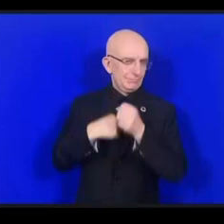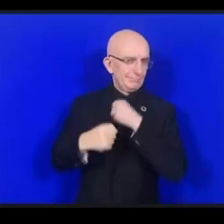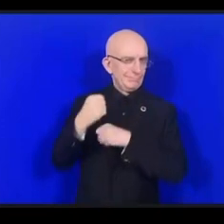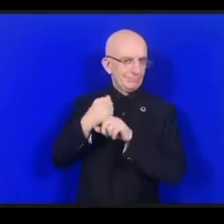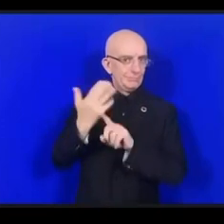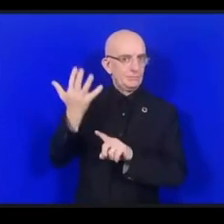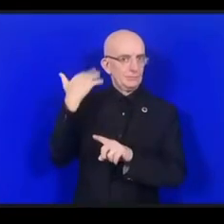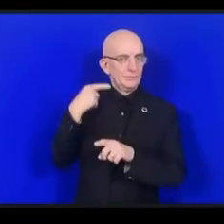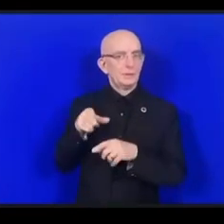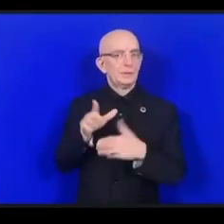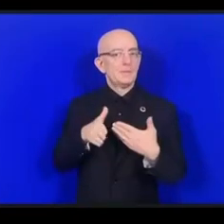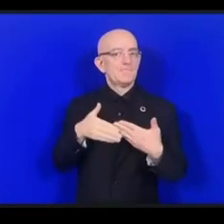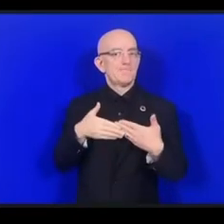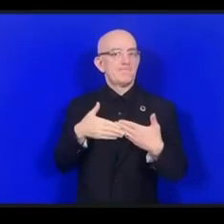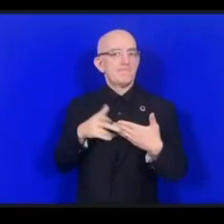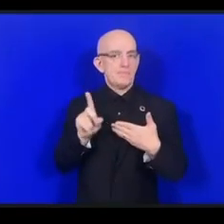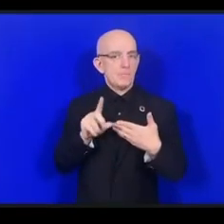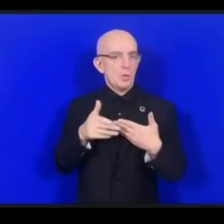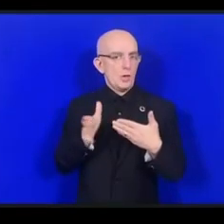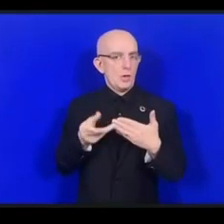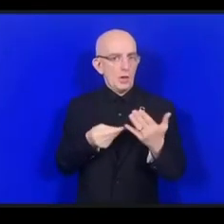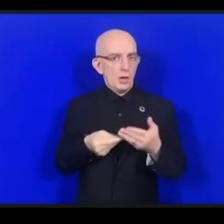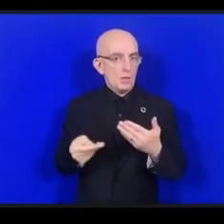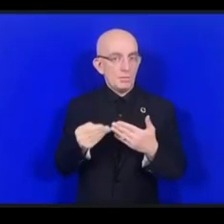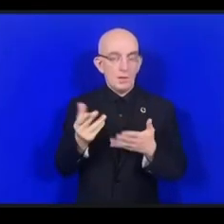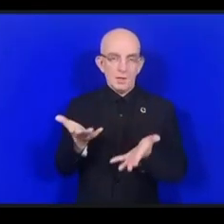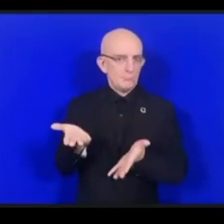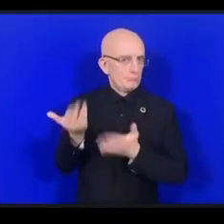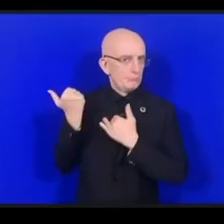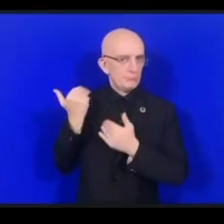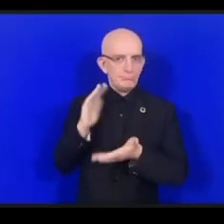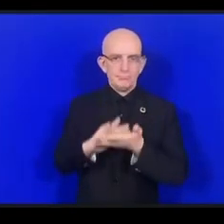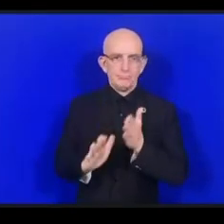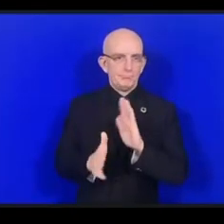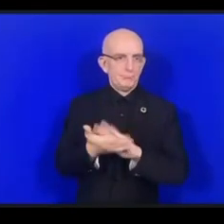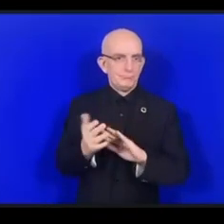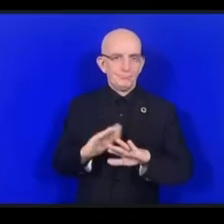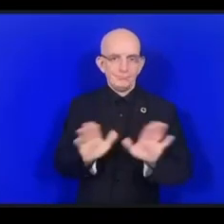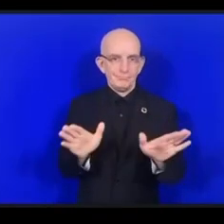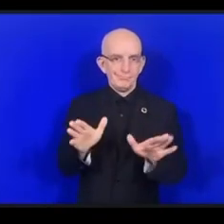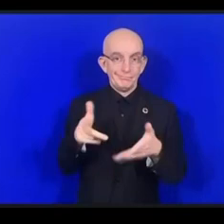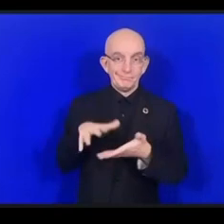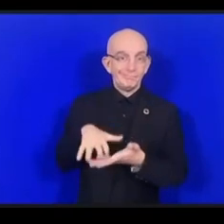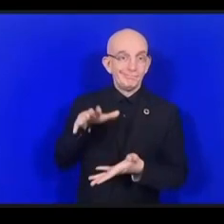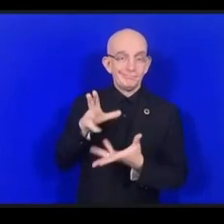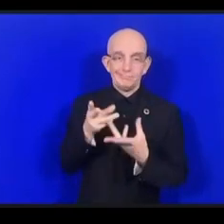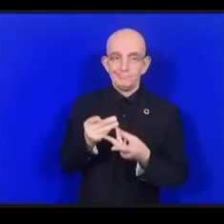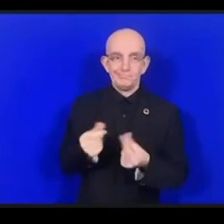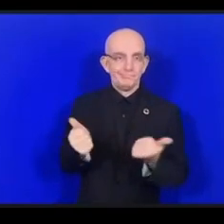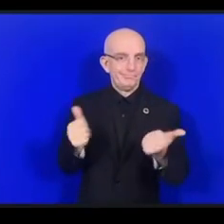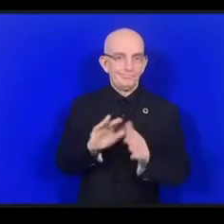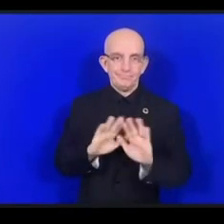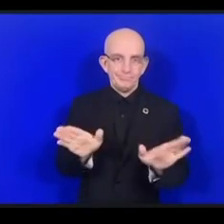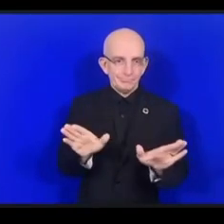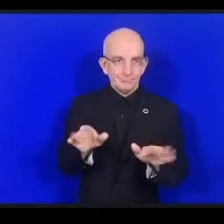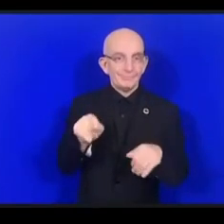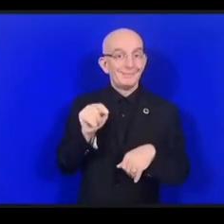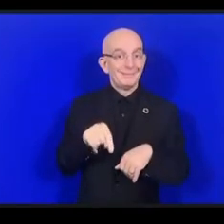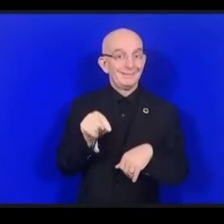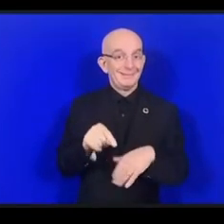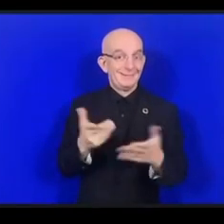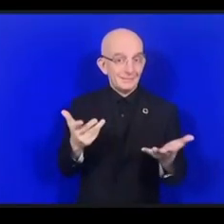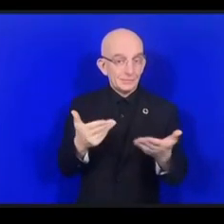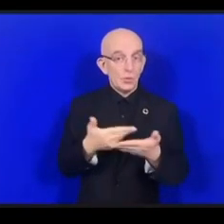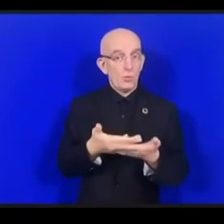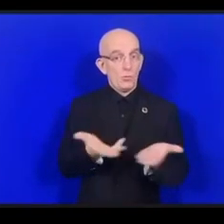tanto nosotros hablamos de contenidos de licencia abierta en el or algo portable que sigue viviendo que es algo Dinámico